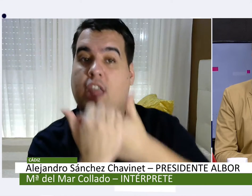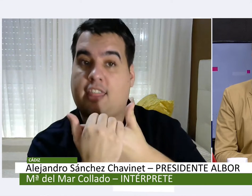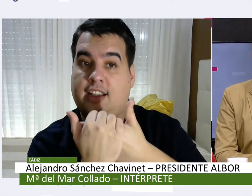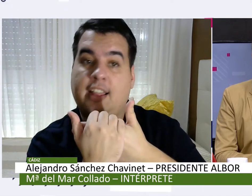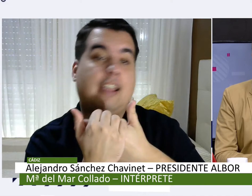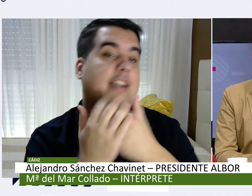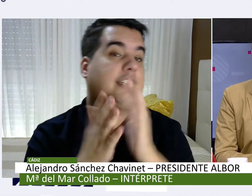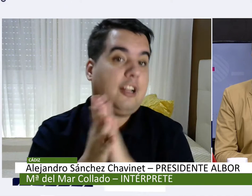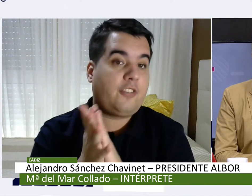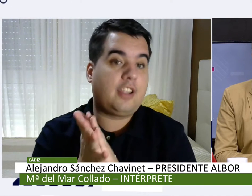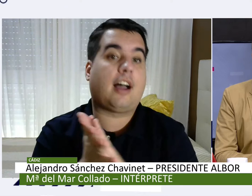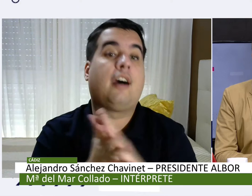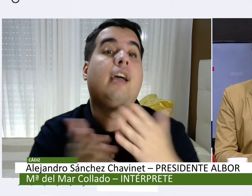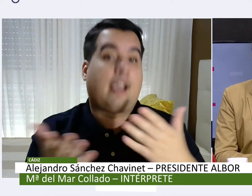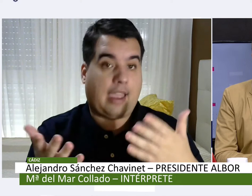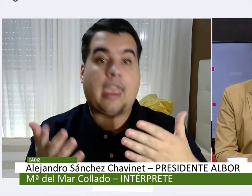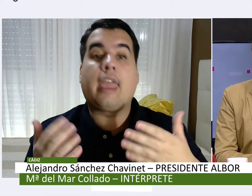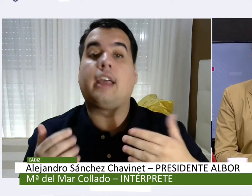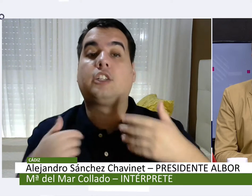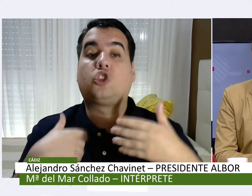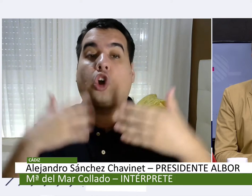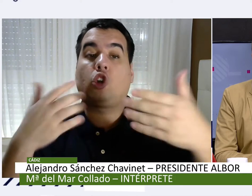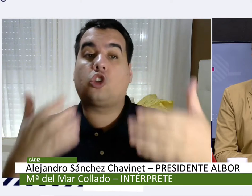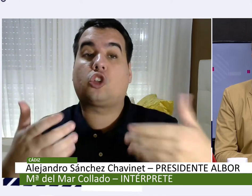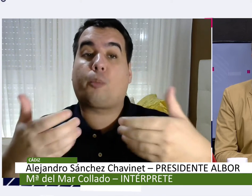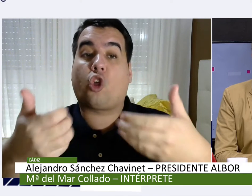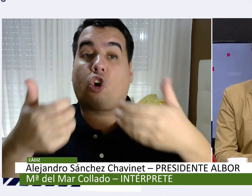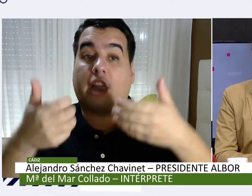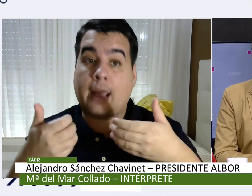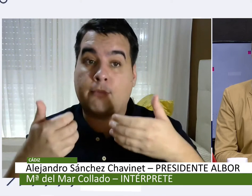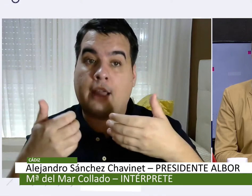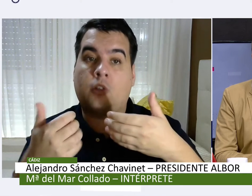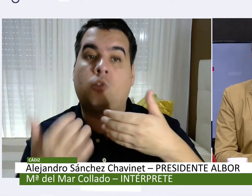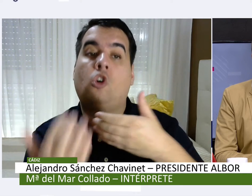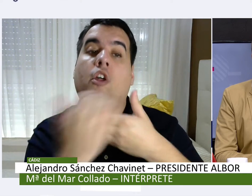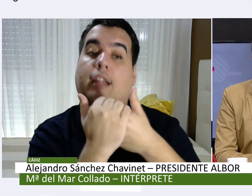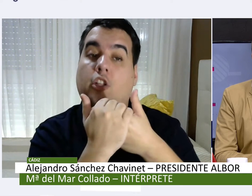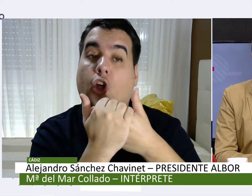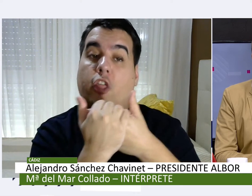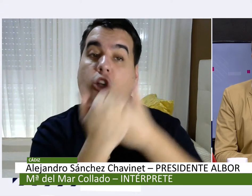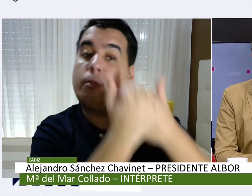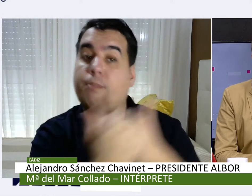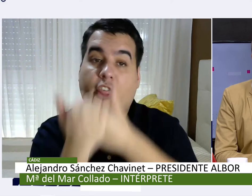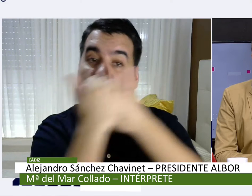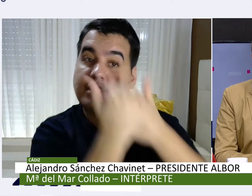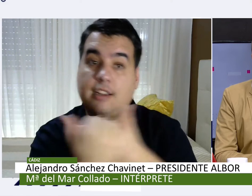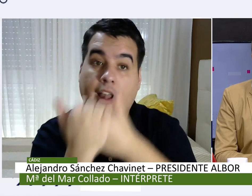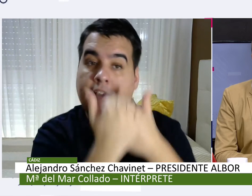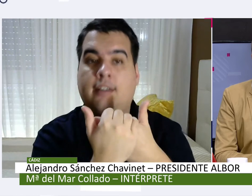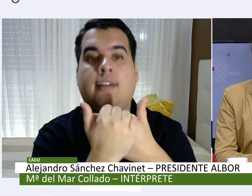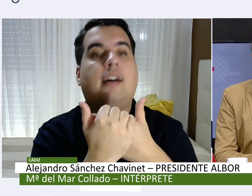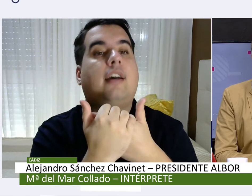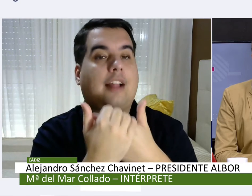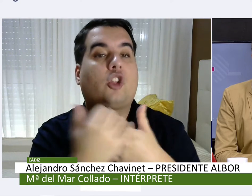la apoyada. ¿Qué significa? Que yo te puedo coger las manos y entonces yo empiezo así